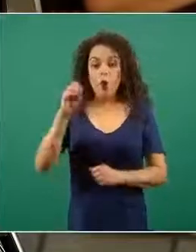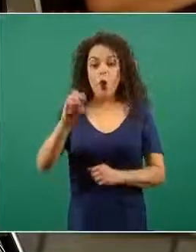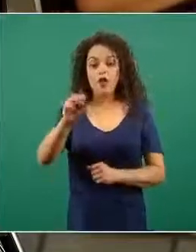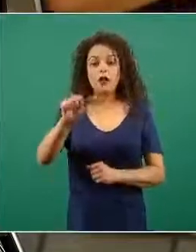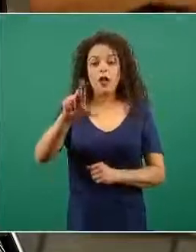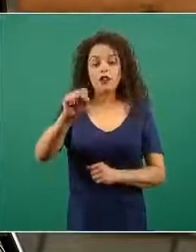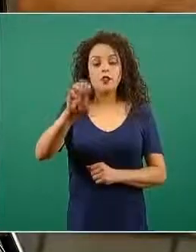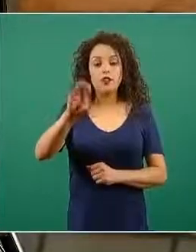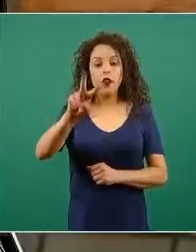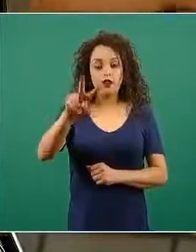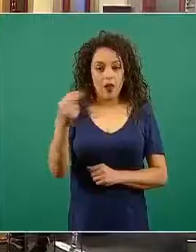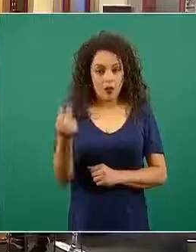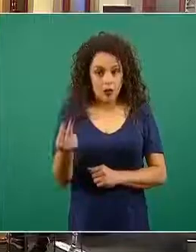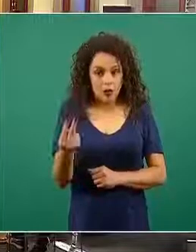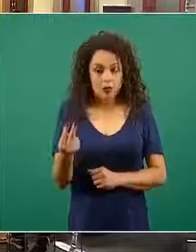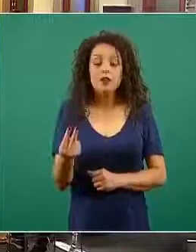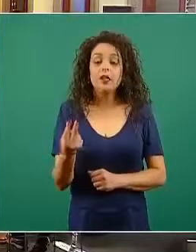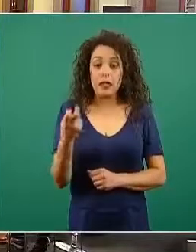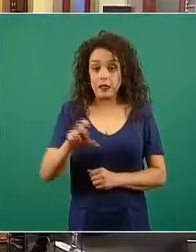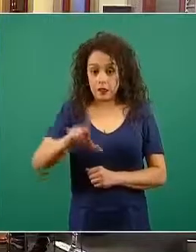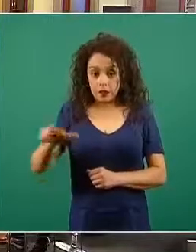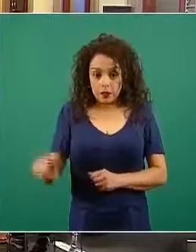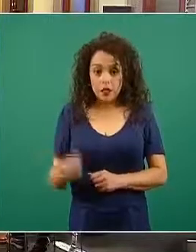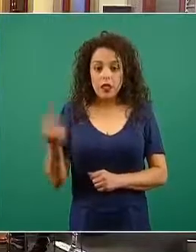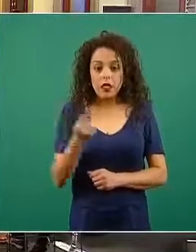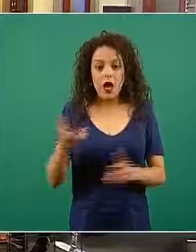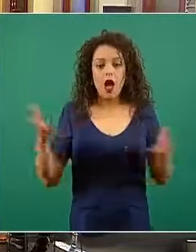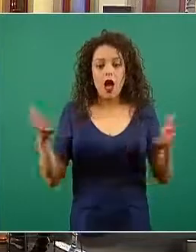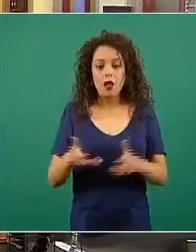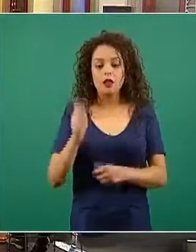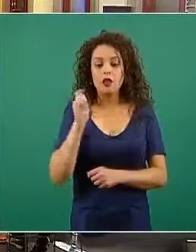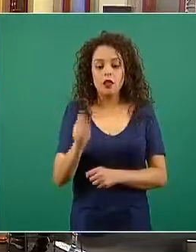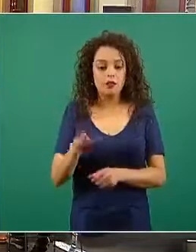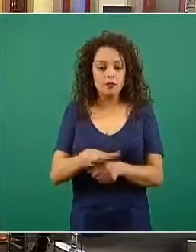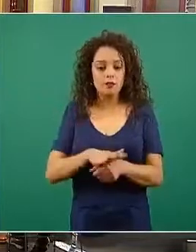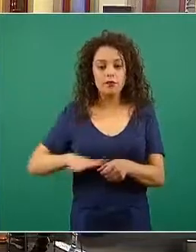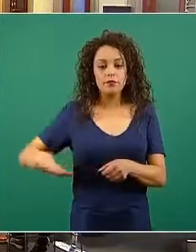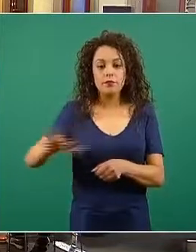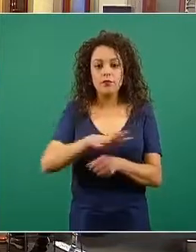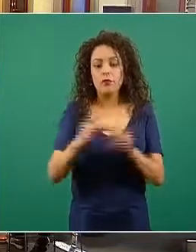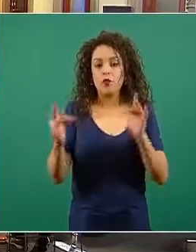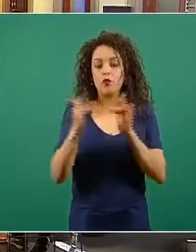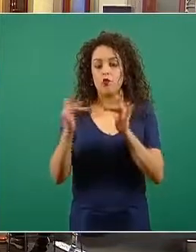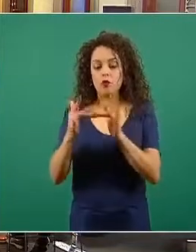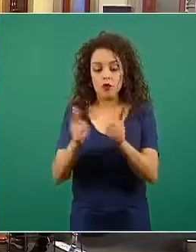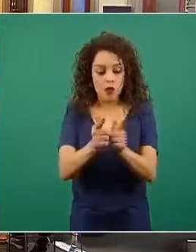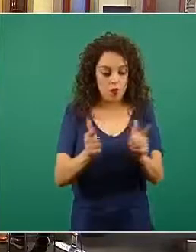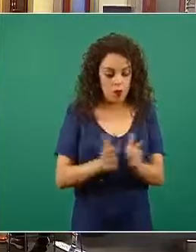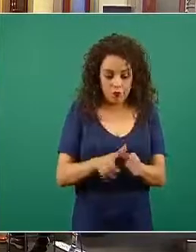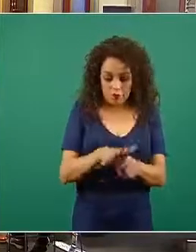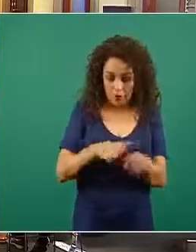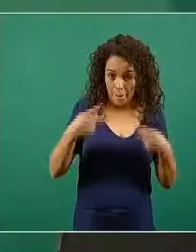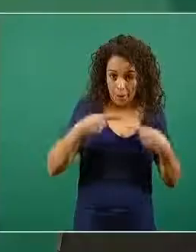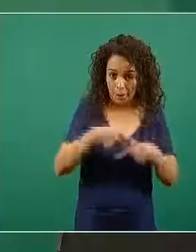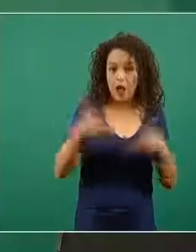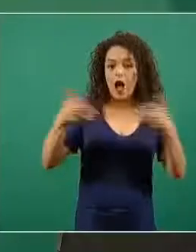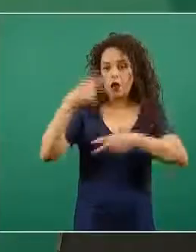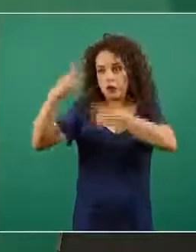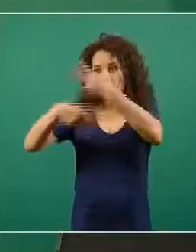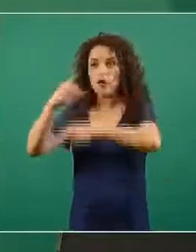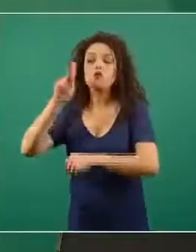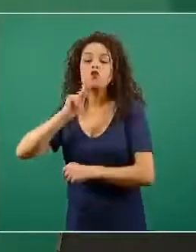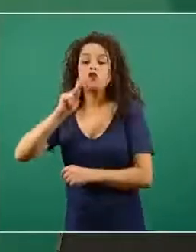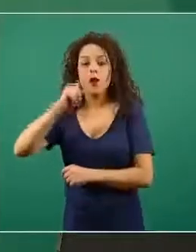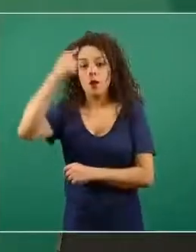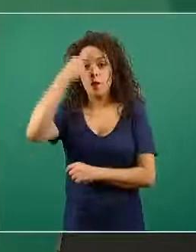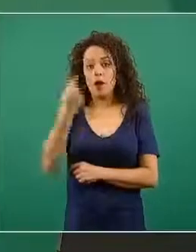SARS-CoV-2, pues tendría que realizarse el grupo de contactos, la prueba, para no